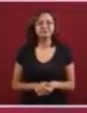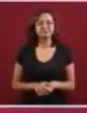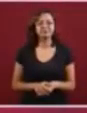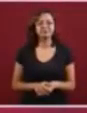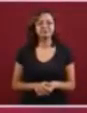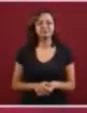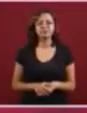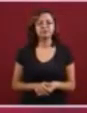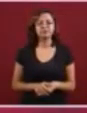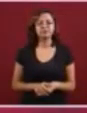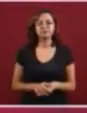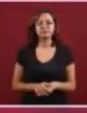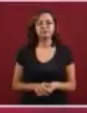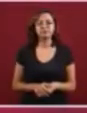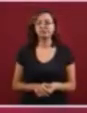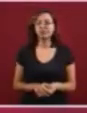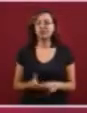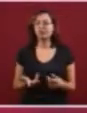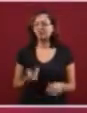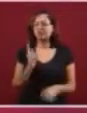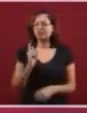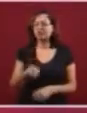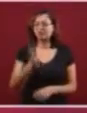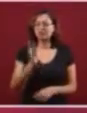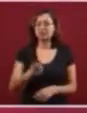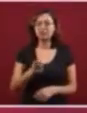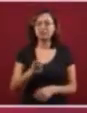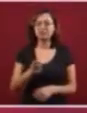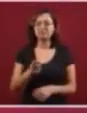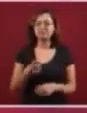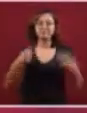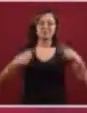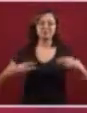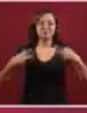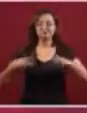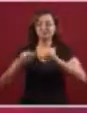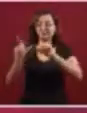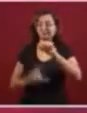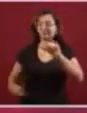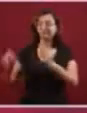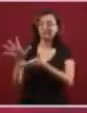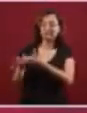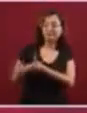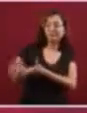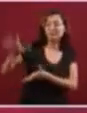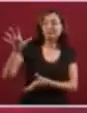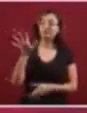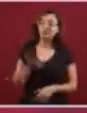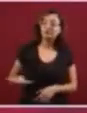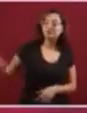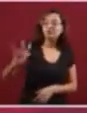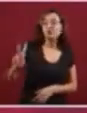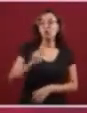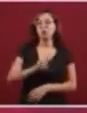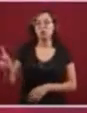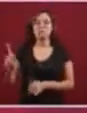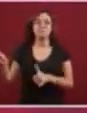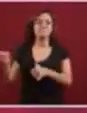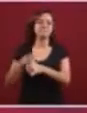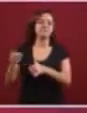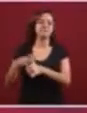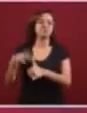de que lo más importante es el interés de la nación, de todos los mexicanos.